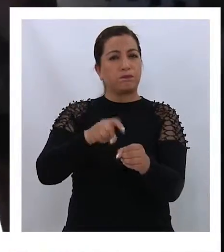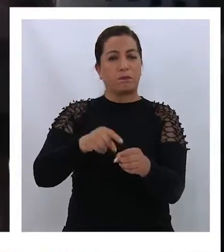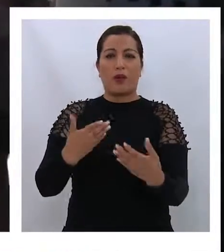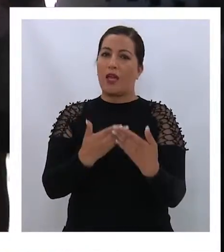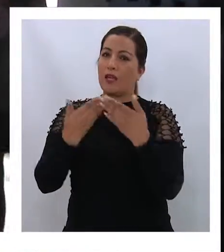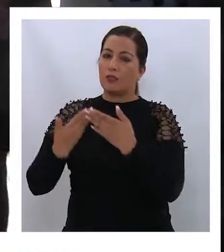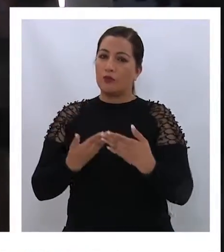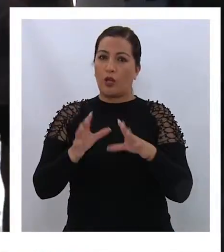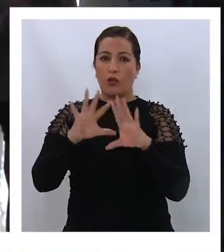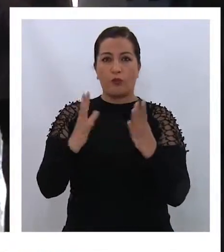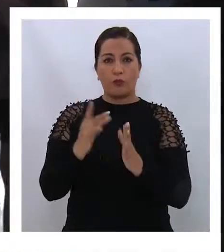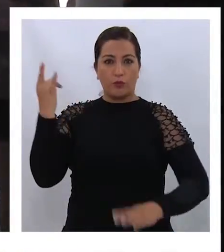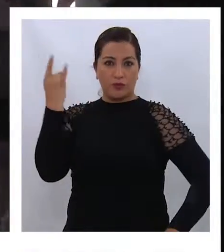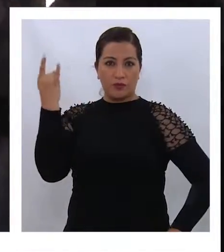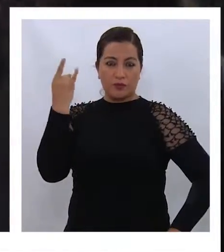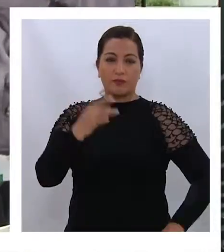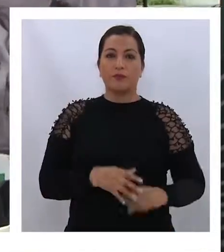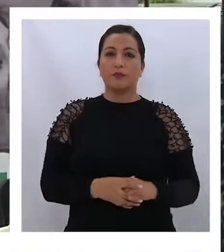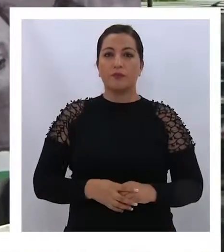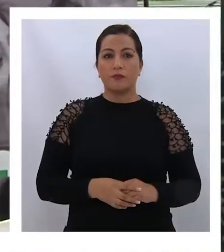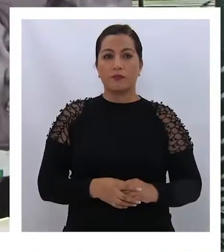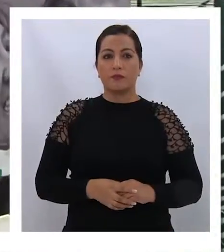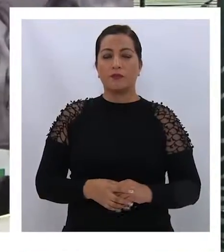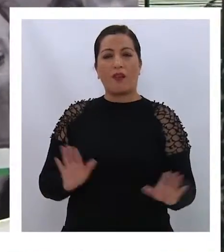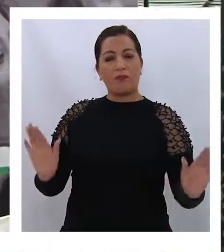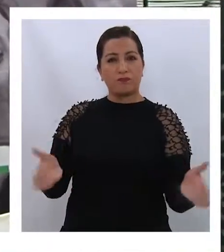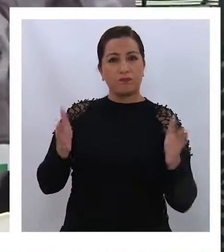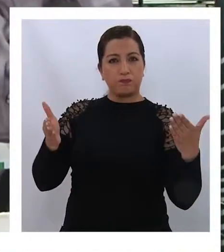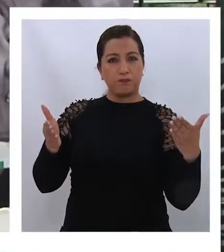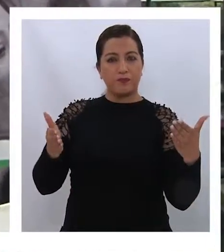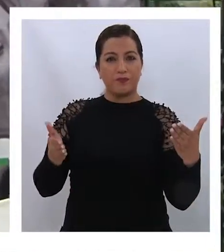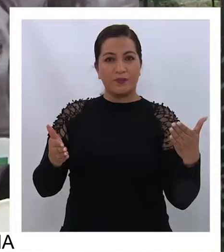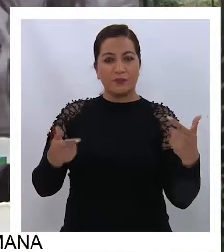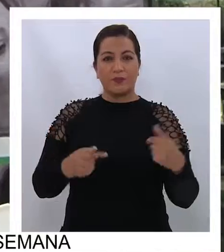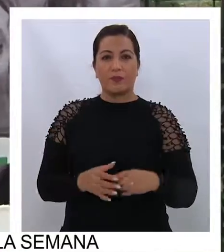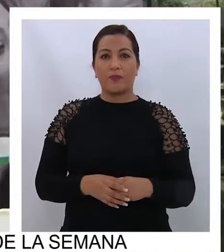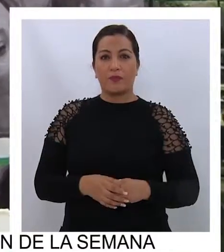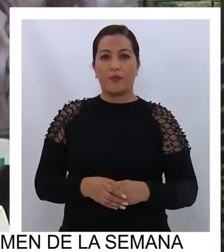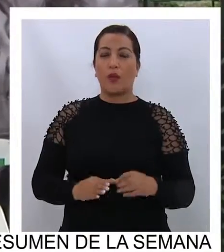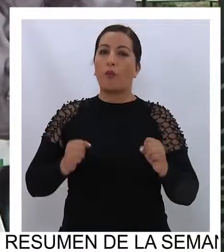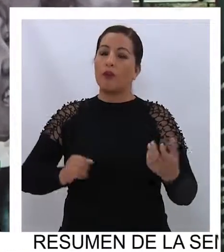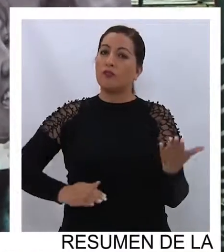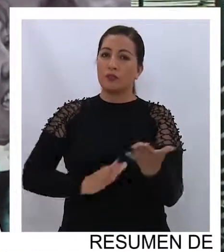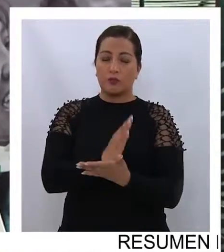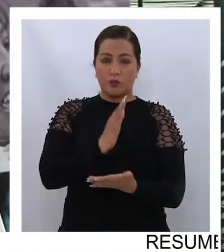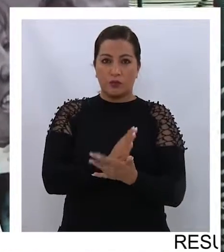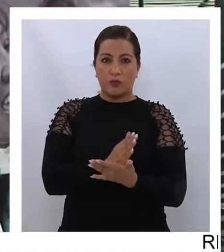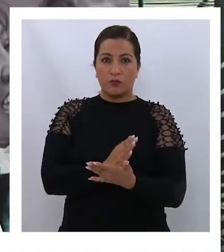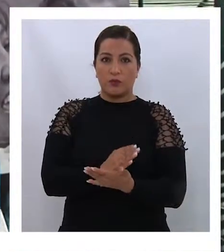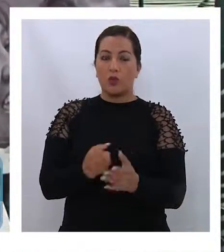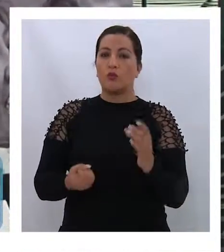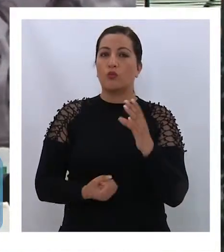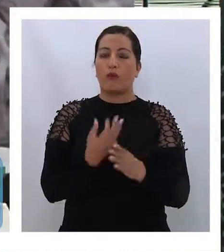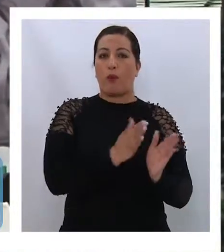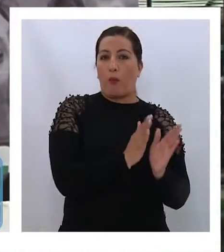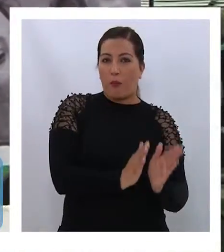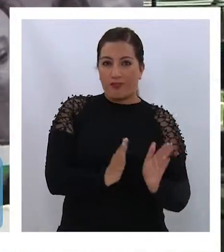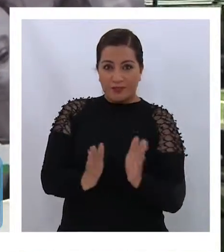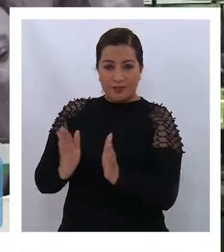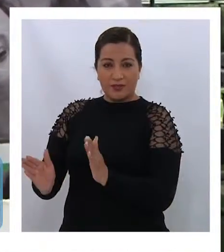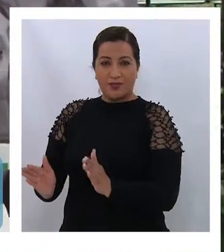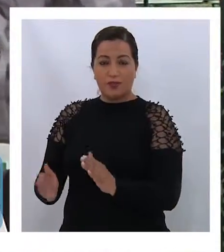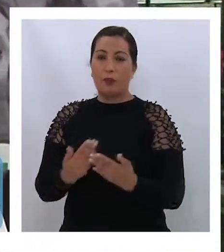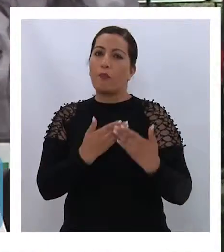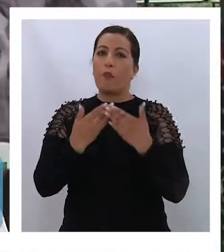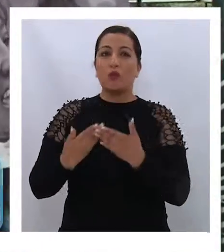al mundo universitario. Es el impulso para poder iniciar un nuevo proceso. Para los